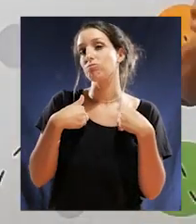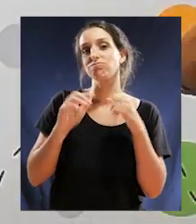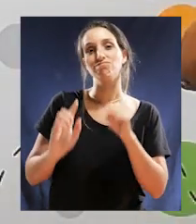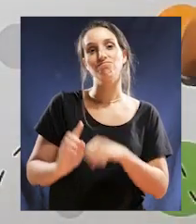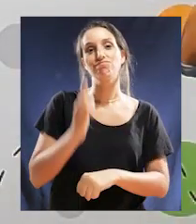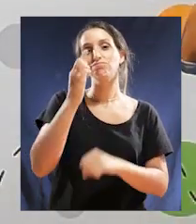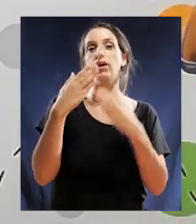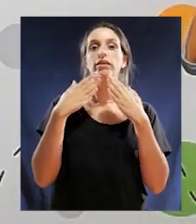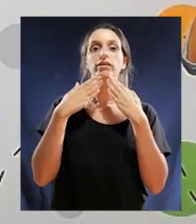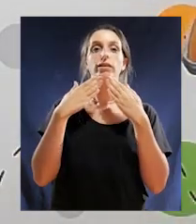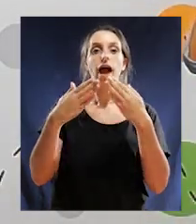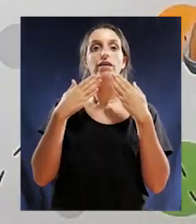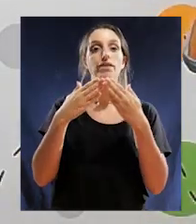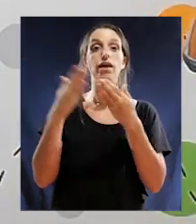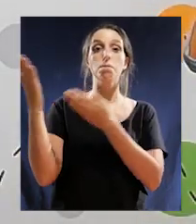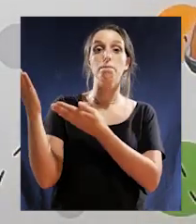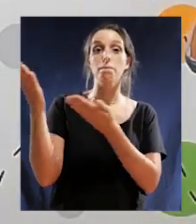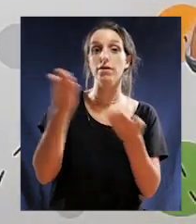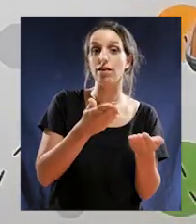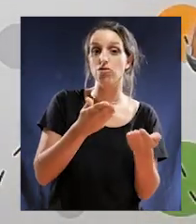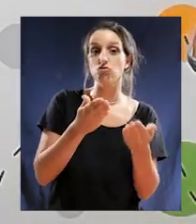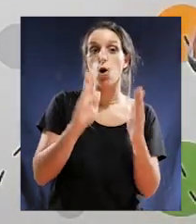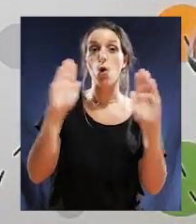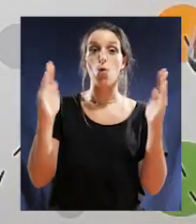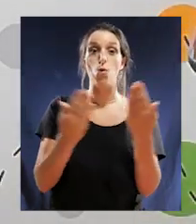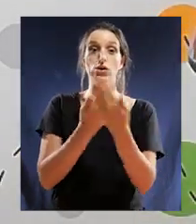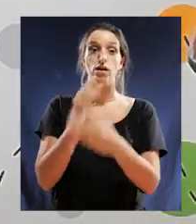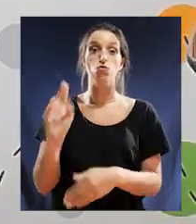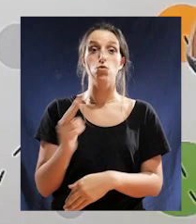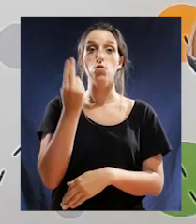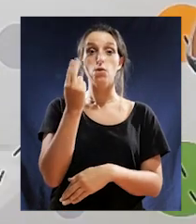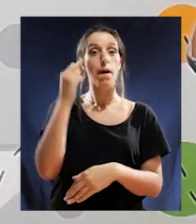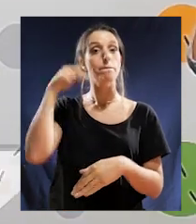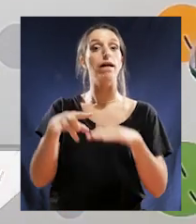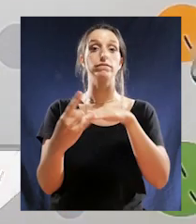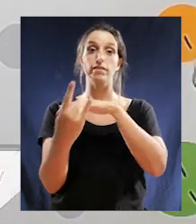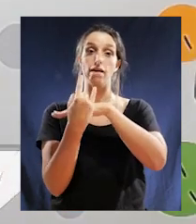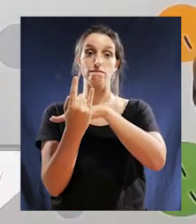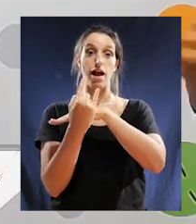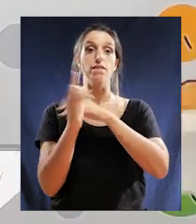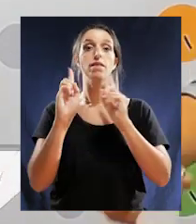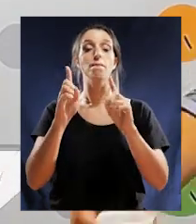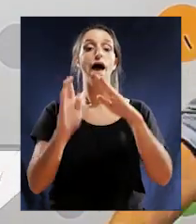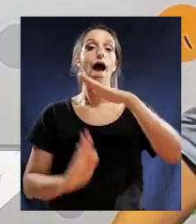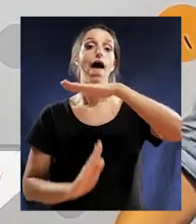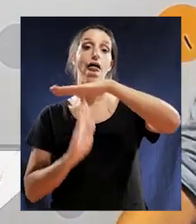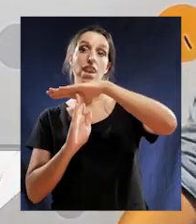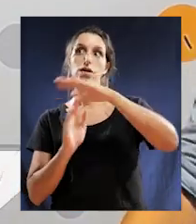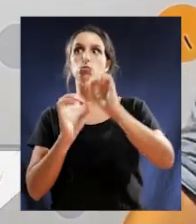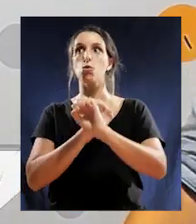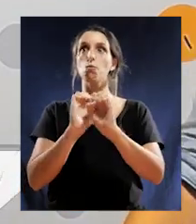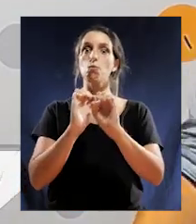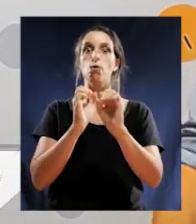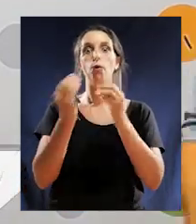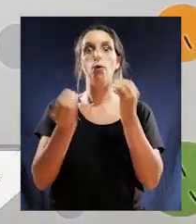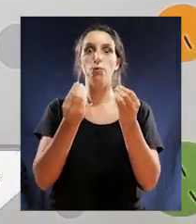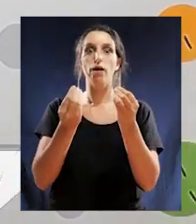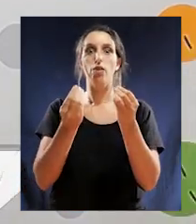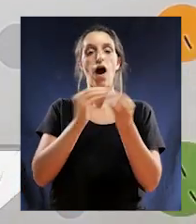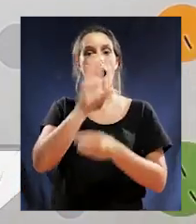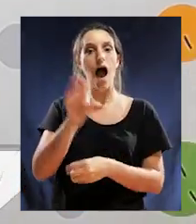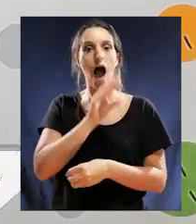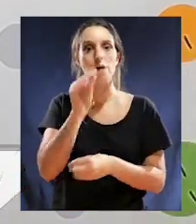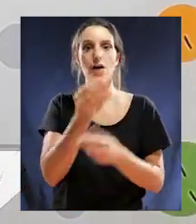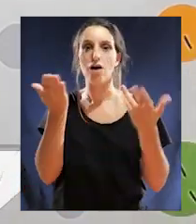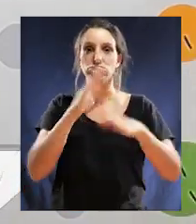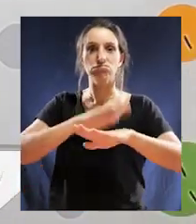mi parte de agradecer en primer término la invitación de unicef uruguay del plan ceibal de la net a tomar la palabra en un momento tan